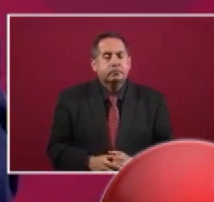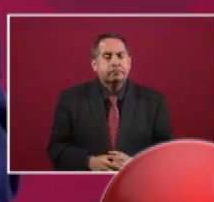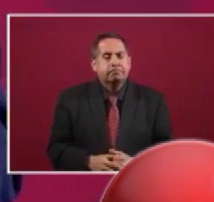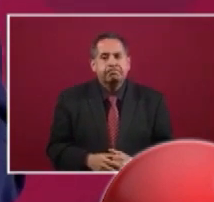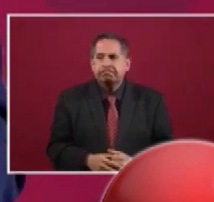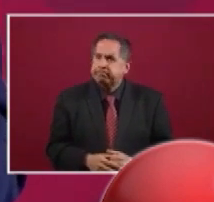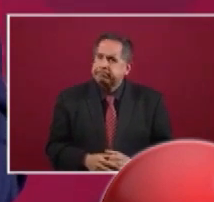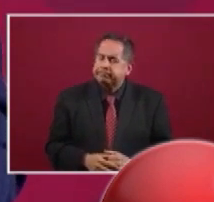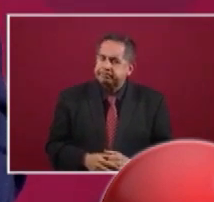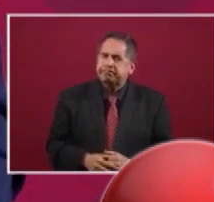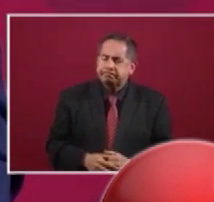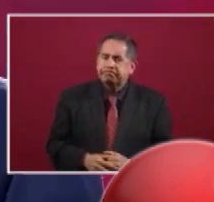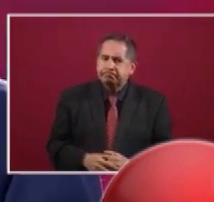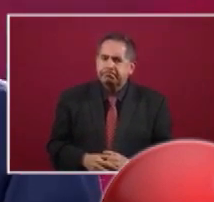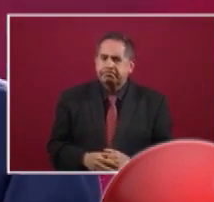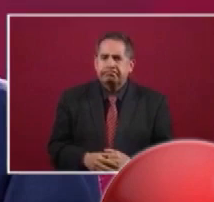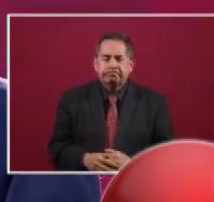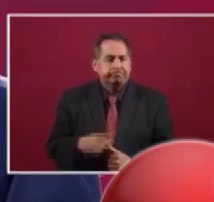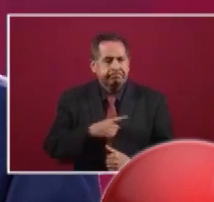que